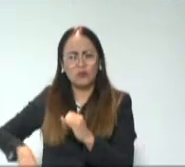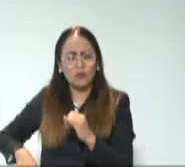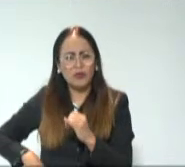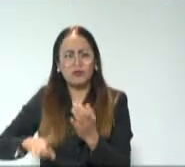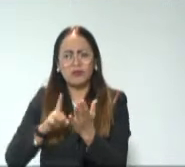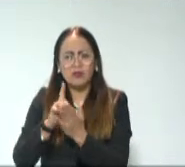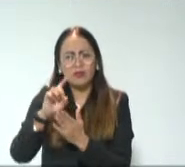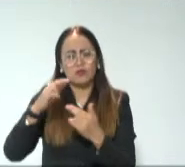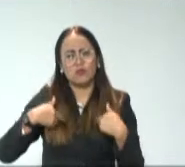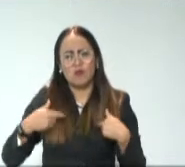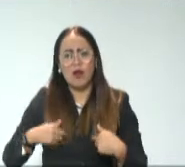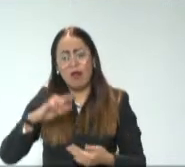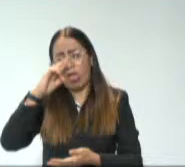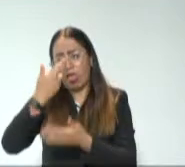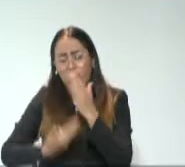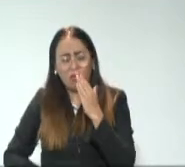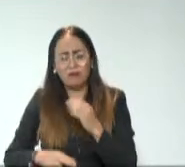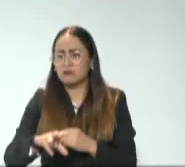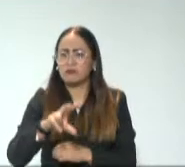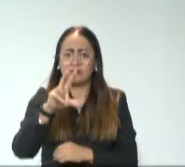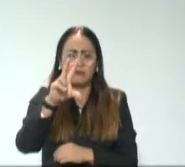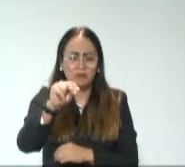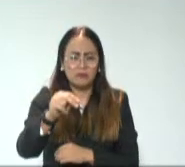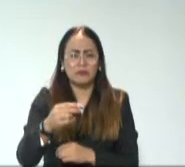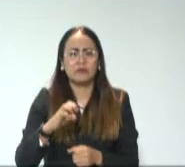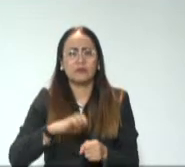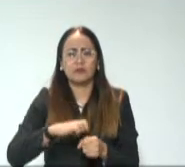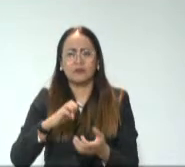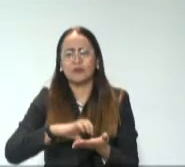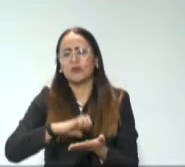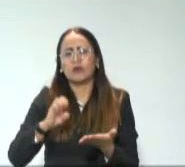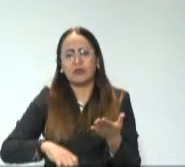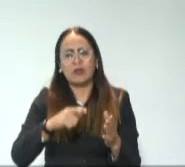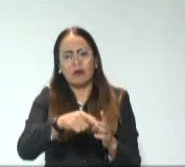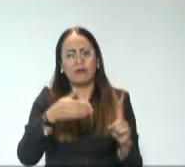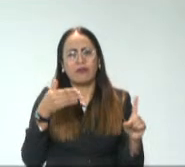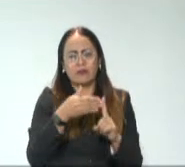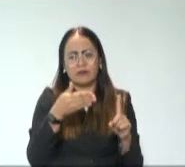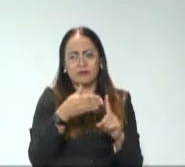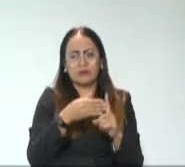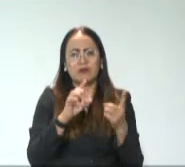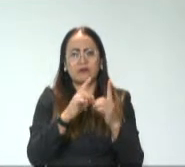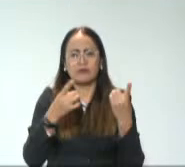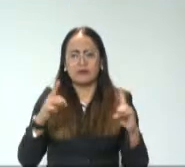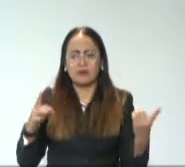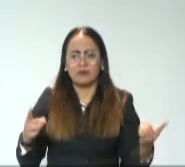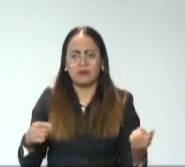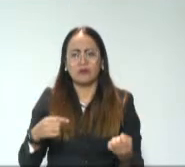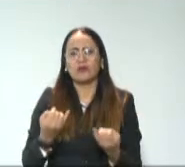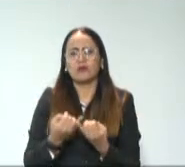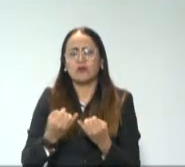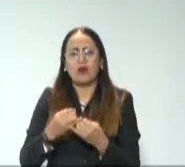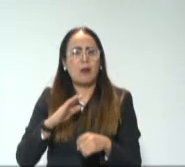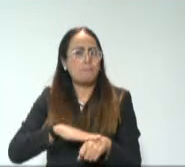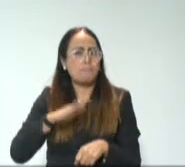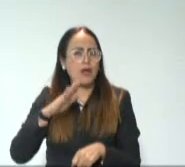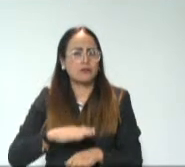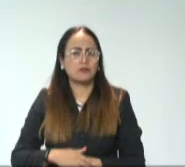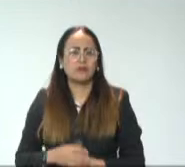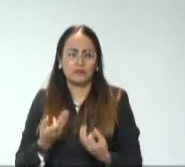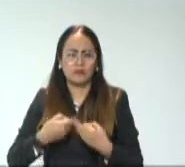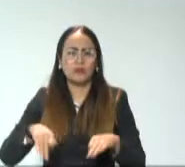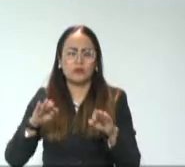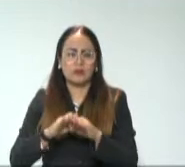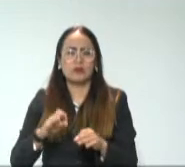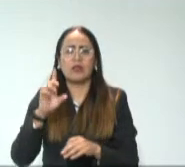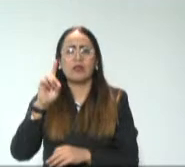humanos Esto en el sentido de los objetivos del desarrollo sustentable y particularmente el 16 los datos sobre salud